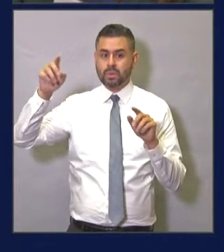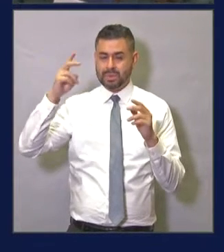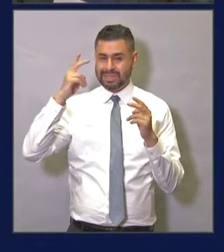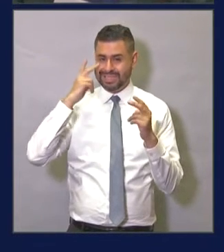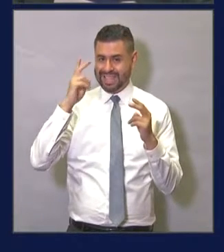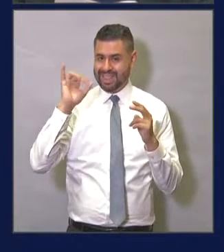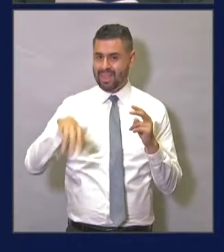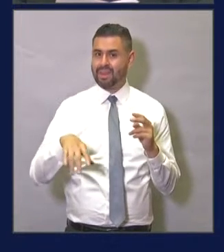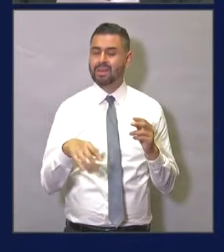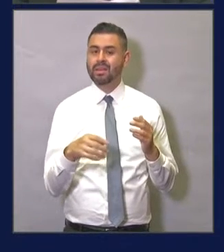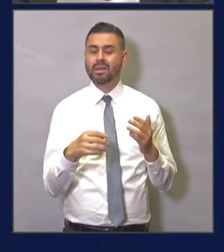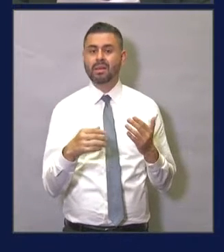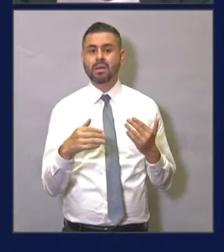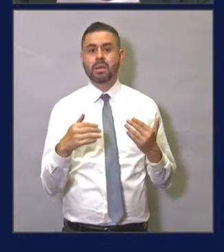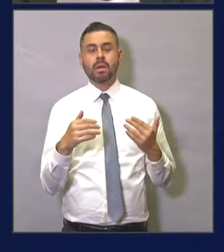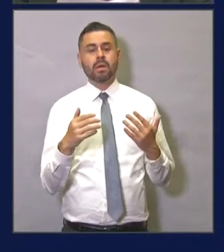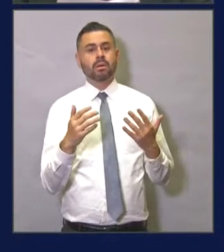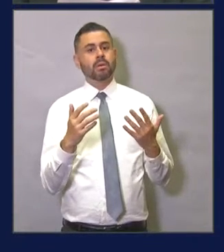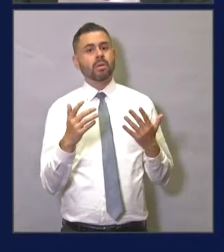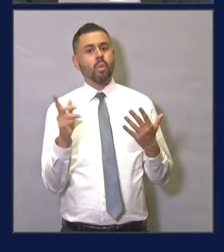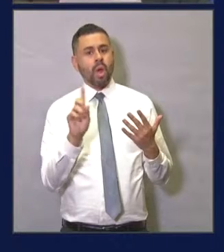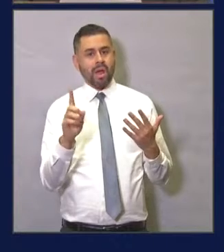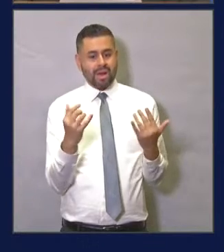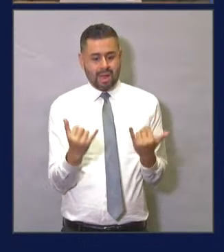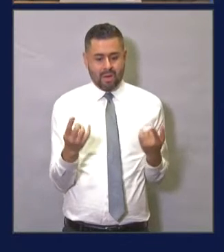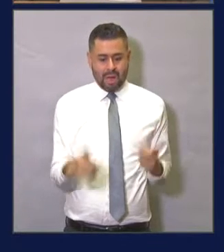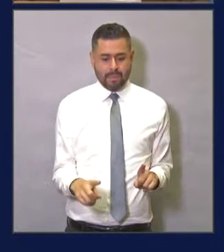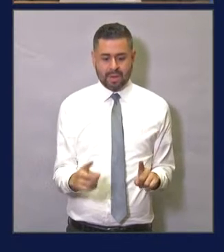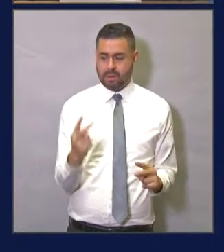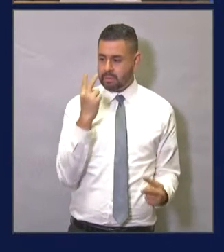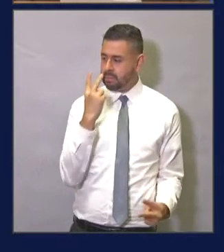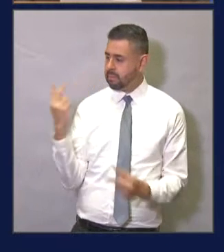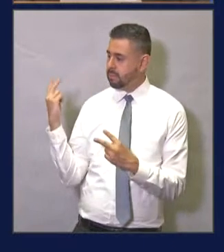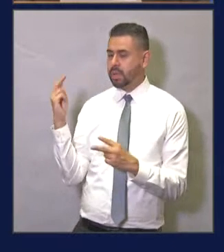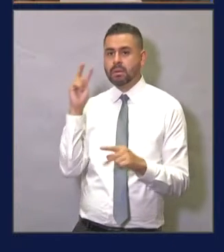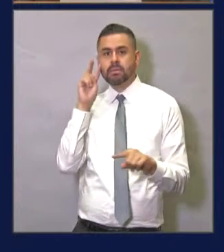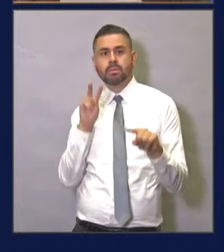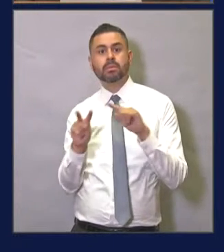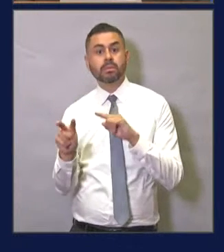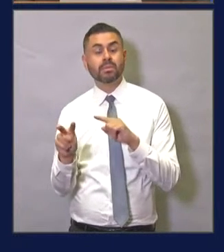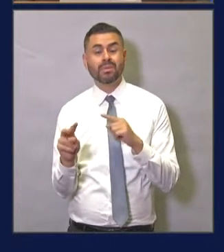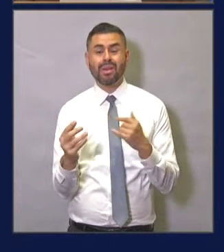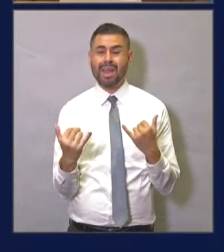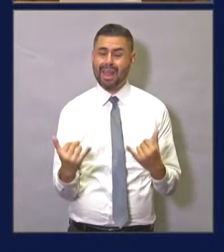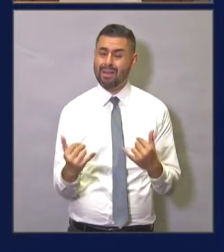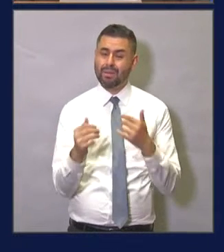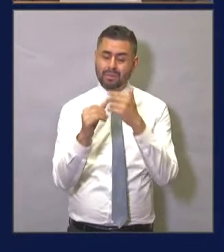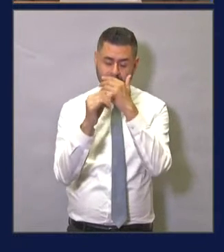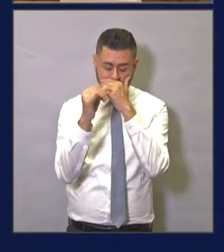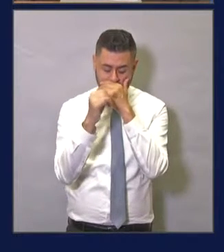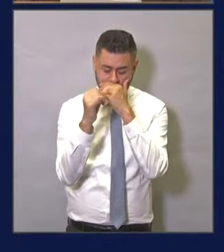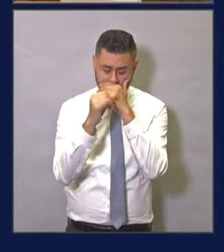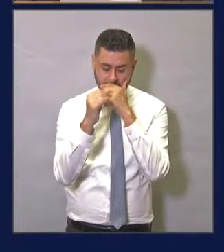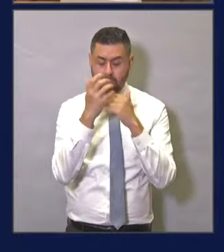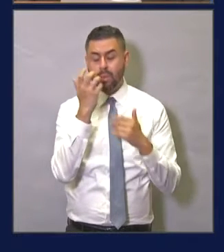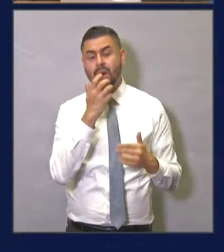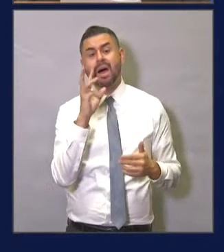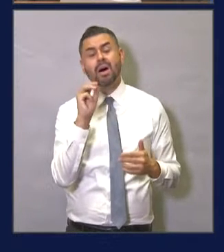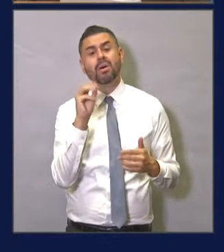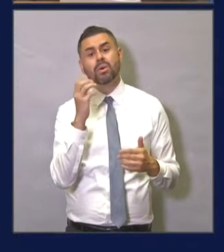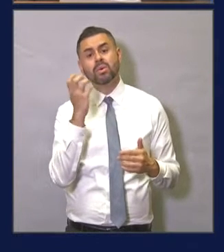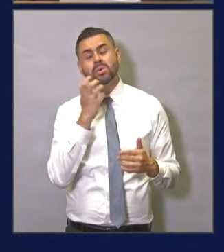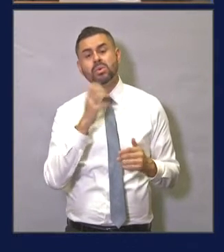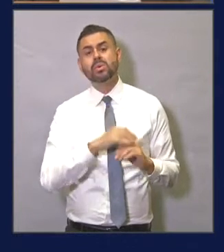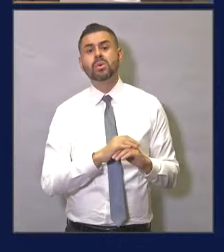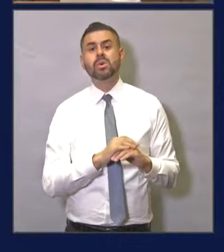estamos y hacia dónde nos dirigimos en esta pandemia. Lamentablemente, donde estamos ahora, hacia donde